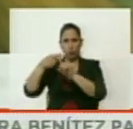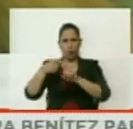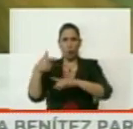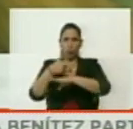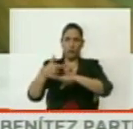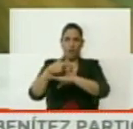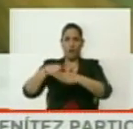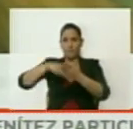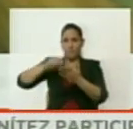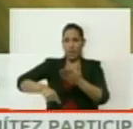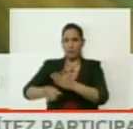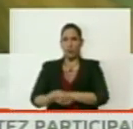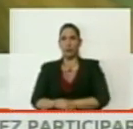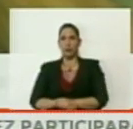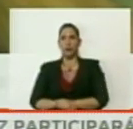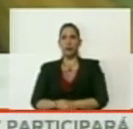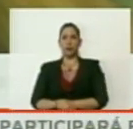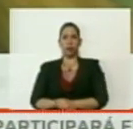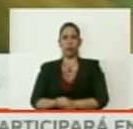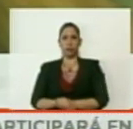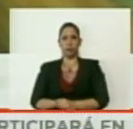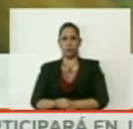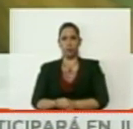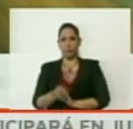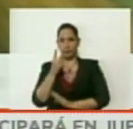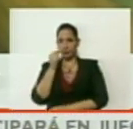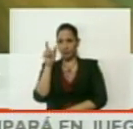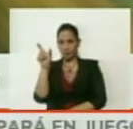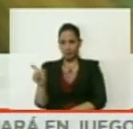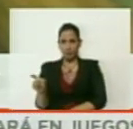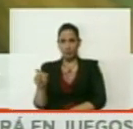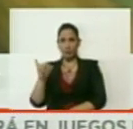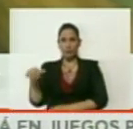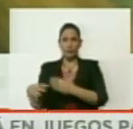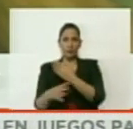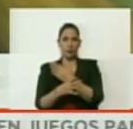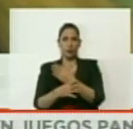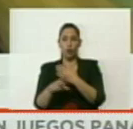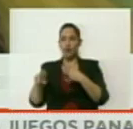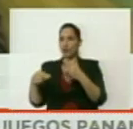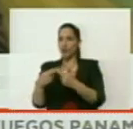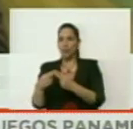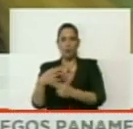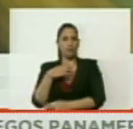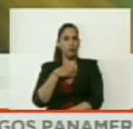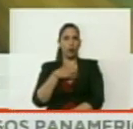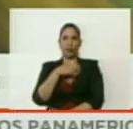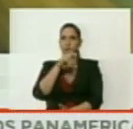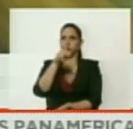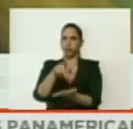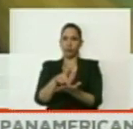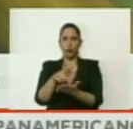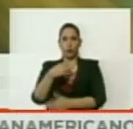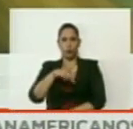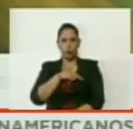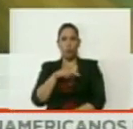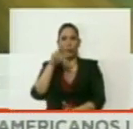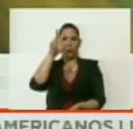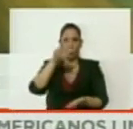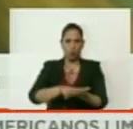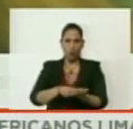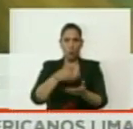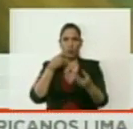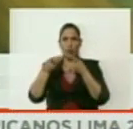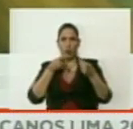los chequecitos sea el señor Juan Guaidó en un escenario que jamás va a llegar. Nosotros apostamos por el diálogo